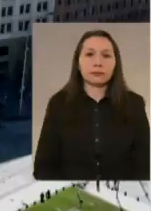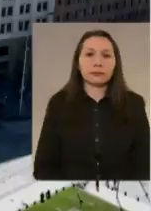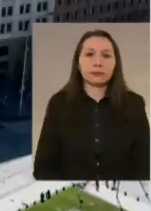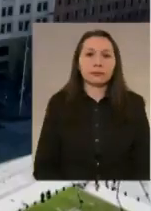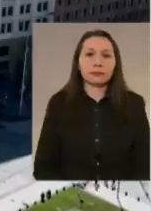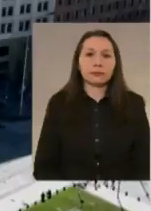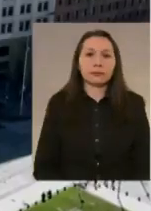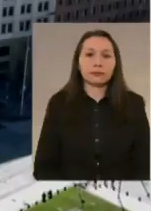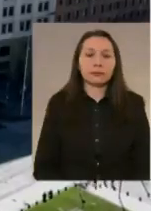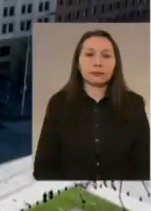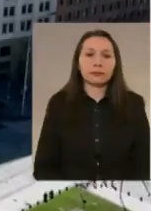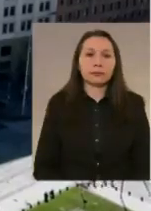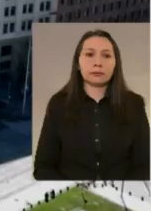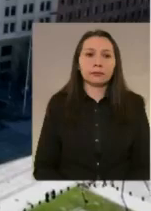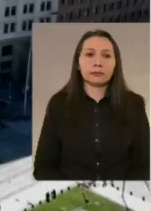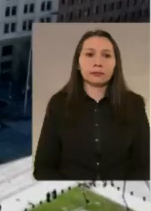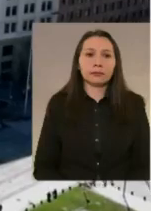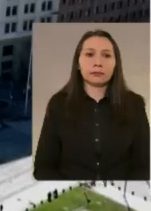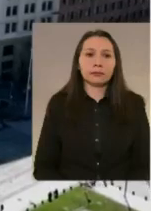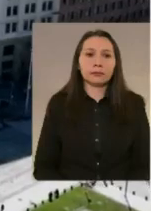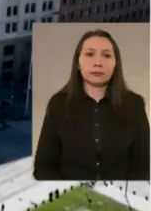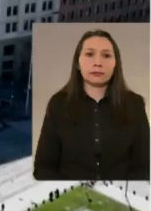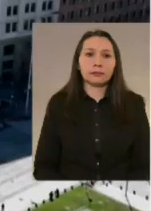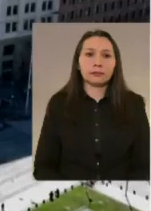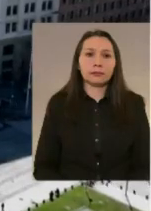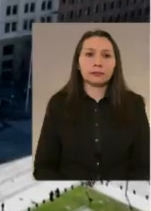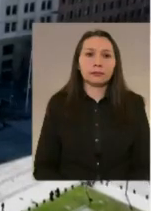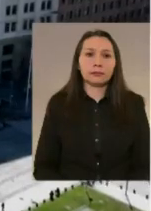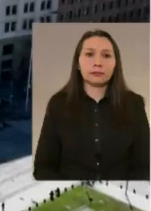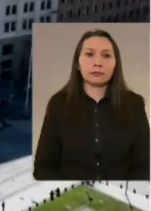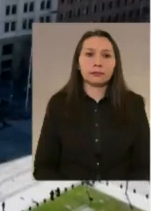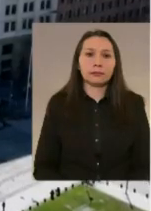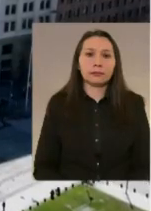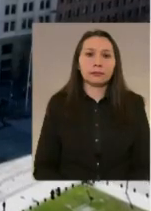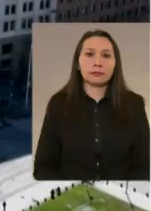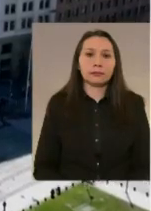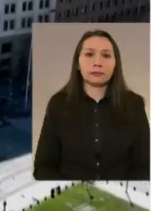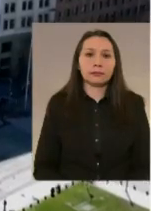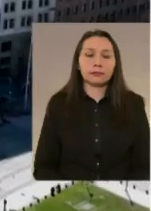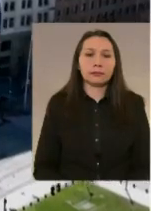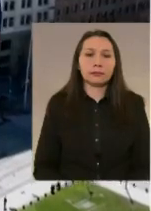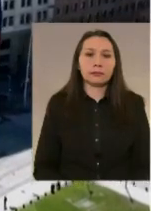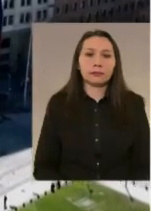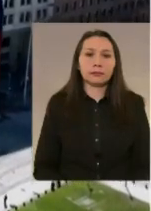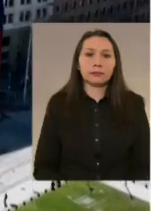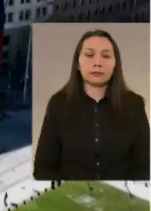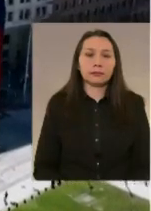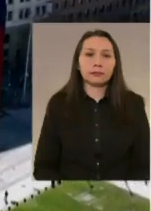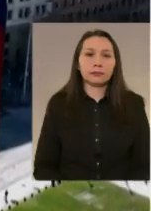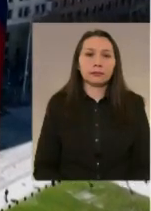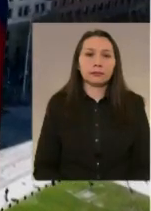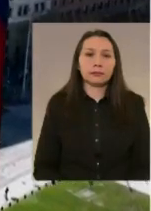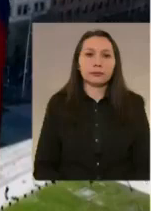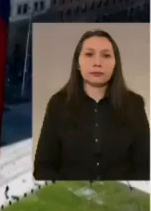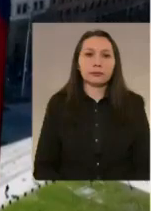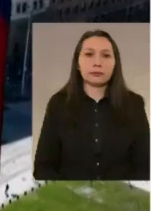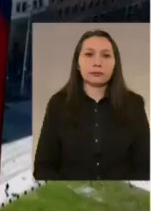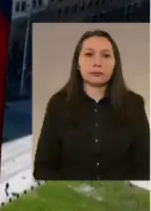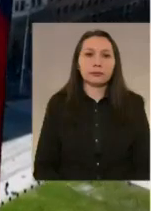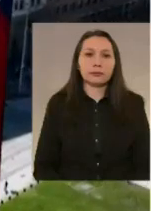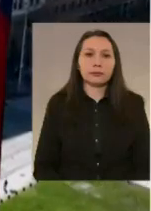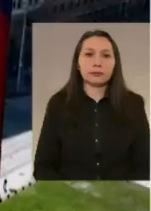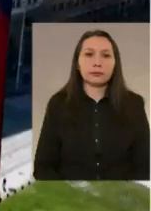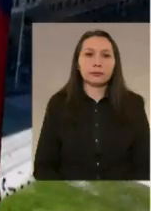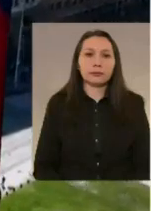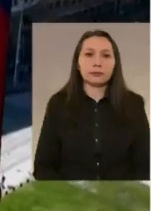Sin embargo, tenemos que buscar la manera de sanar estas heridas y que claramente no han sanado.